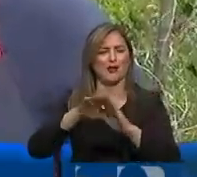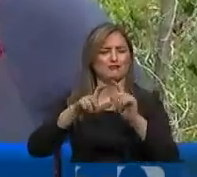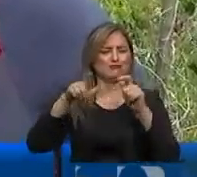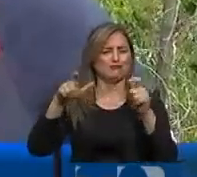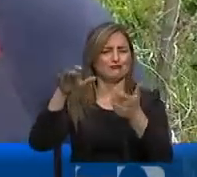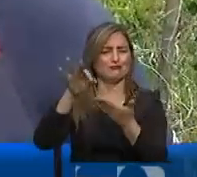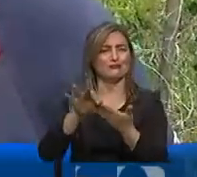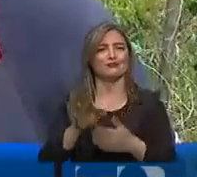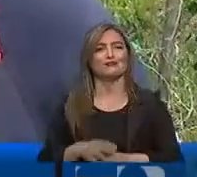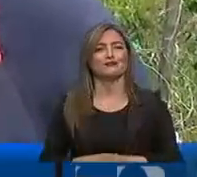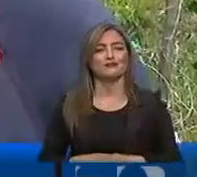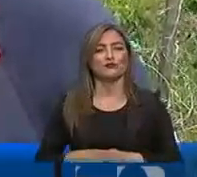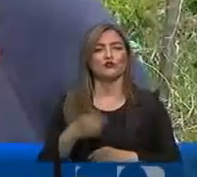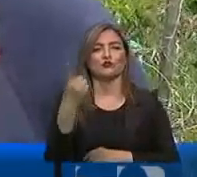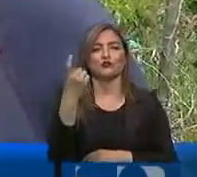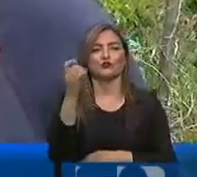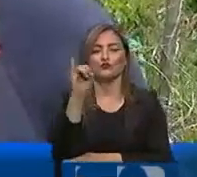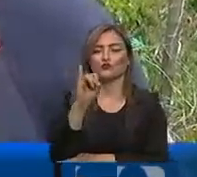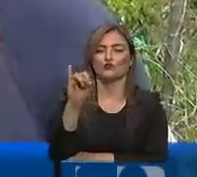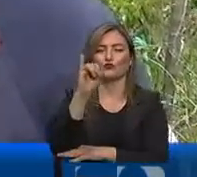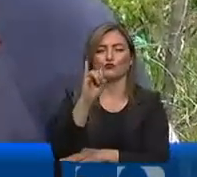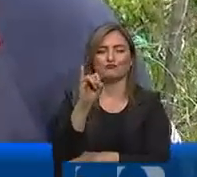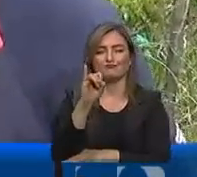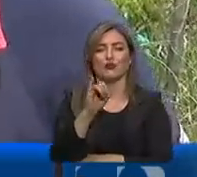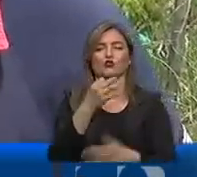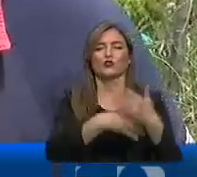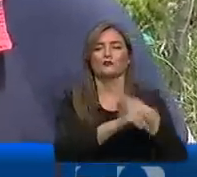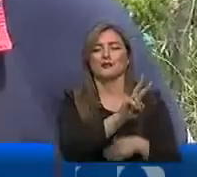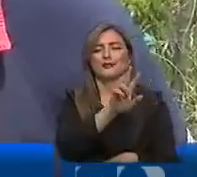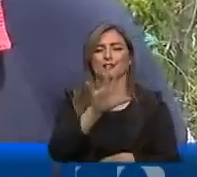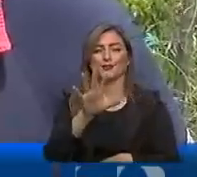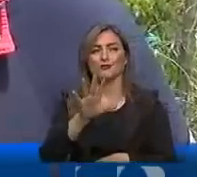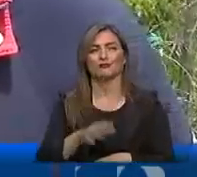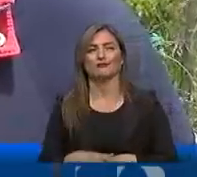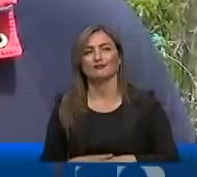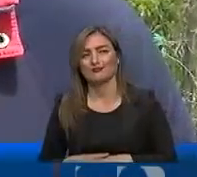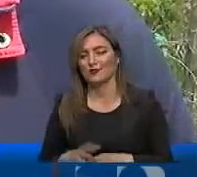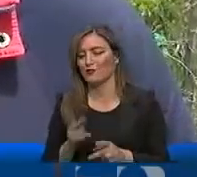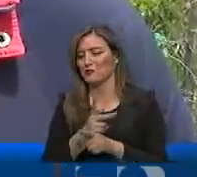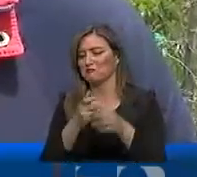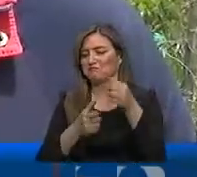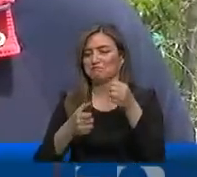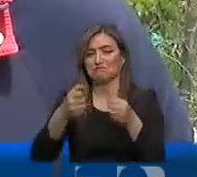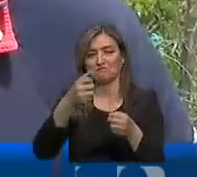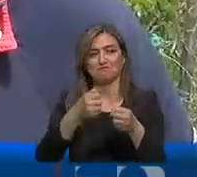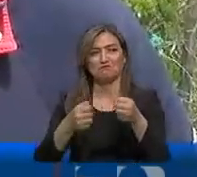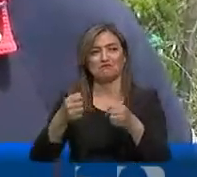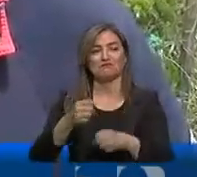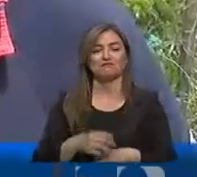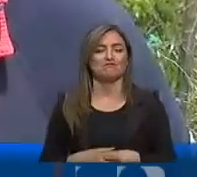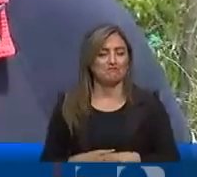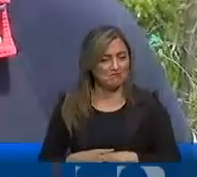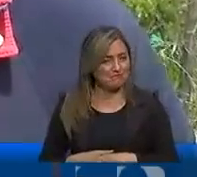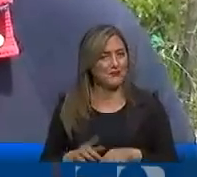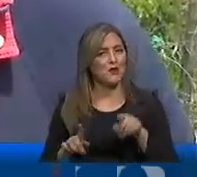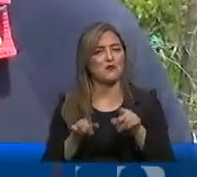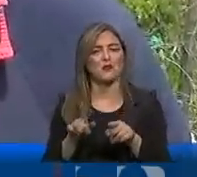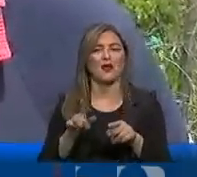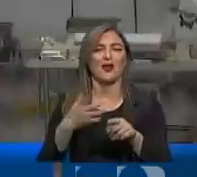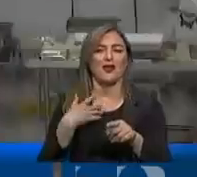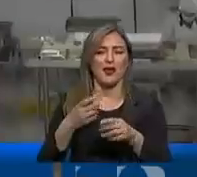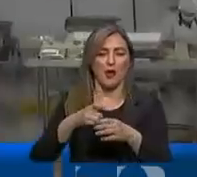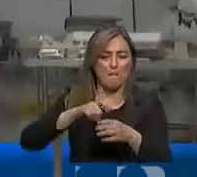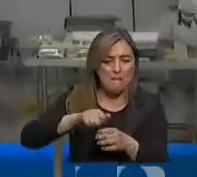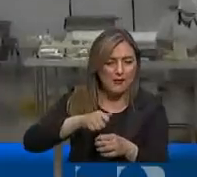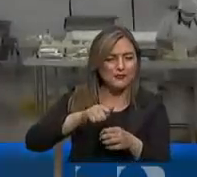se produce, tenemos 11 industrias de las 25 que existen en el cantón. Hay una buena producción de leche y también tenemos derivados que hacen como el cultivo de